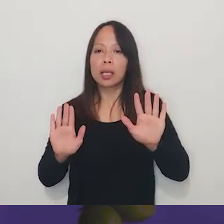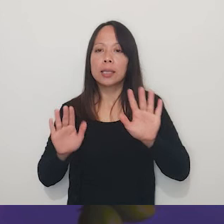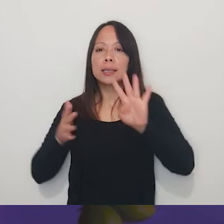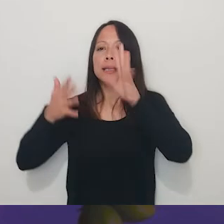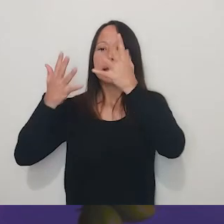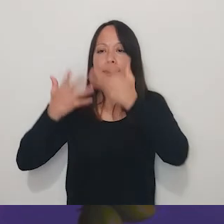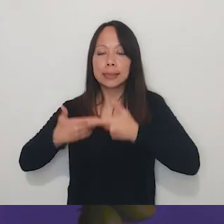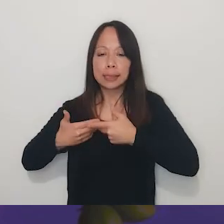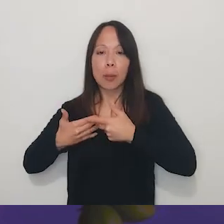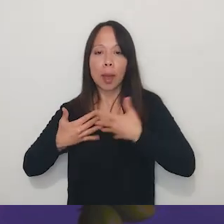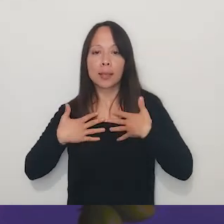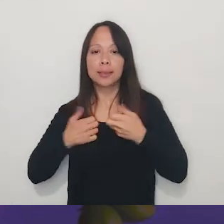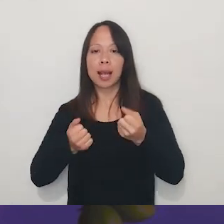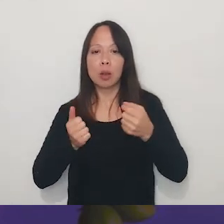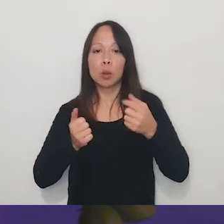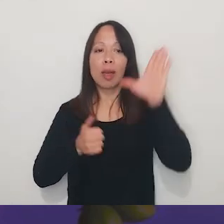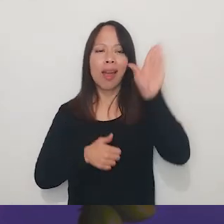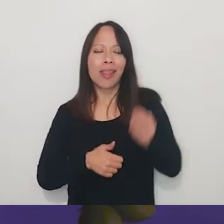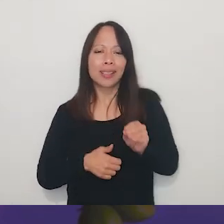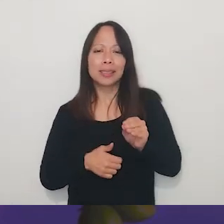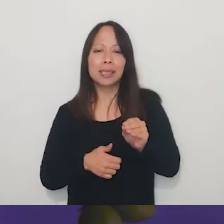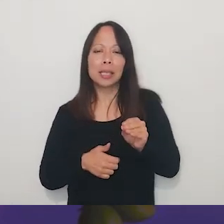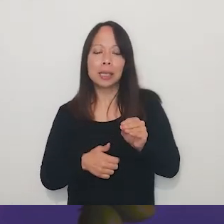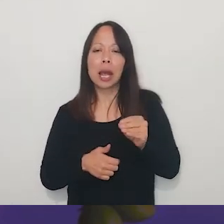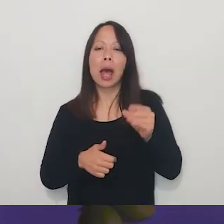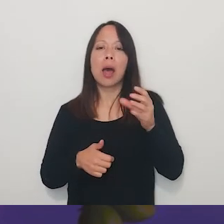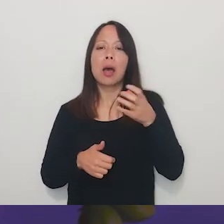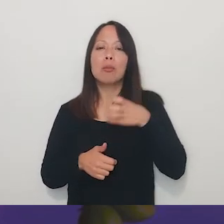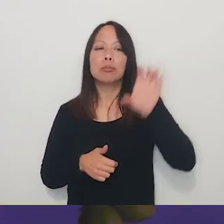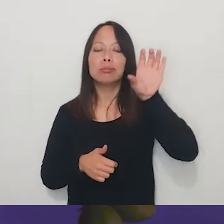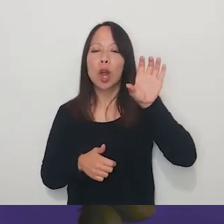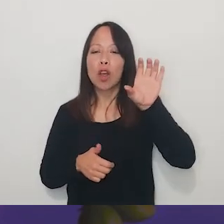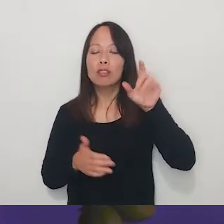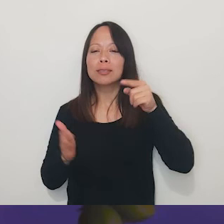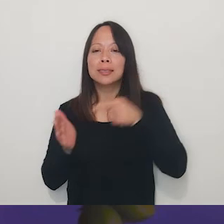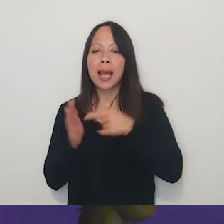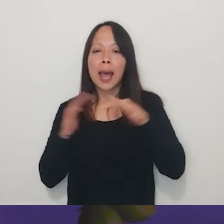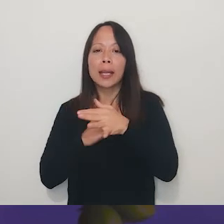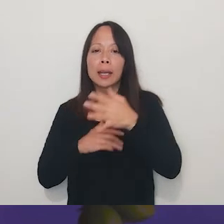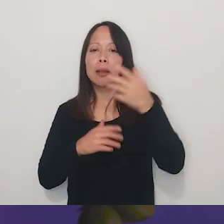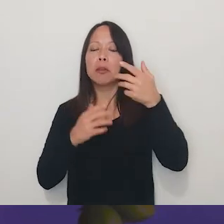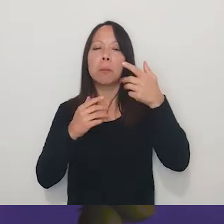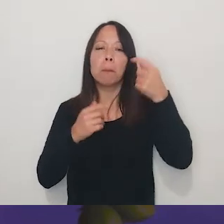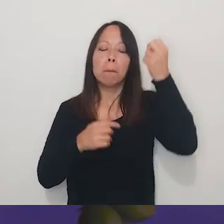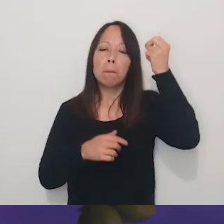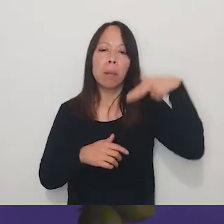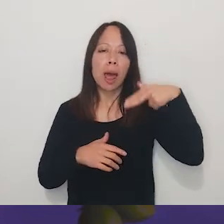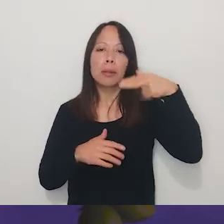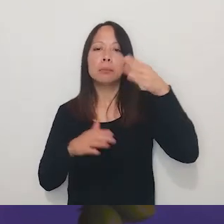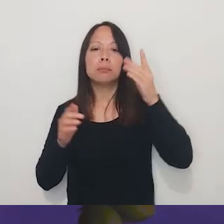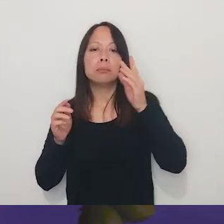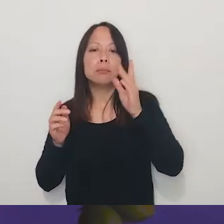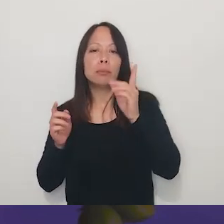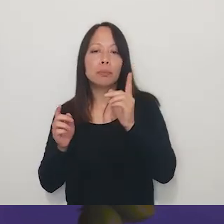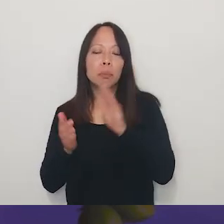difícil. El sistema de salud en Buenos Aires, en Argentina, está hecho con un plan mínimo obligatorio de hace